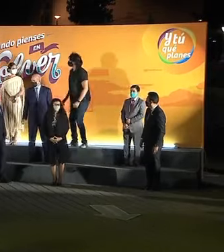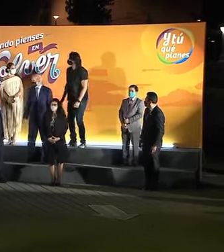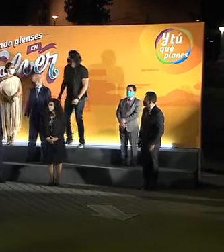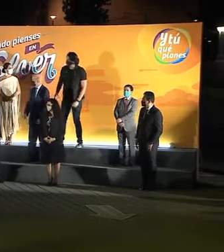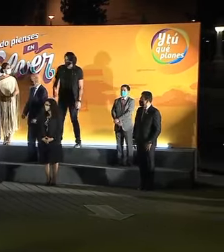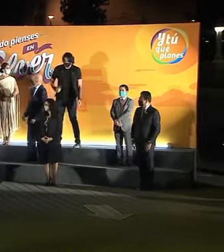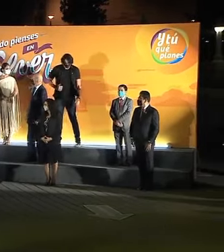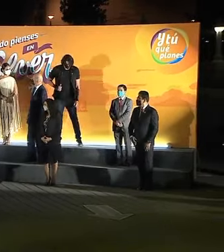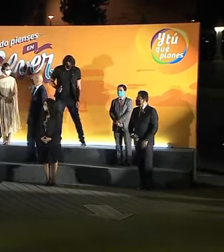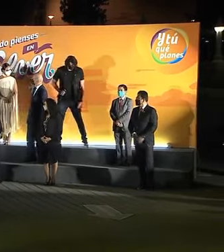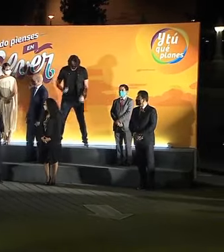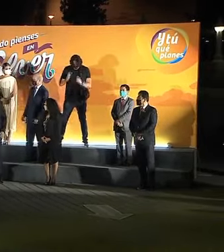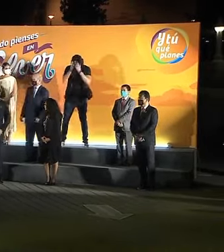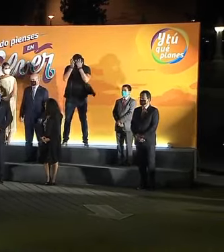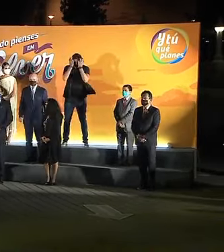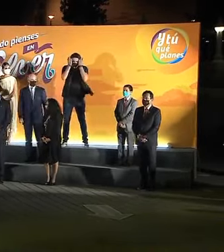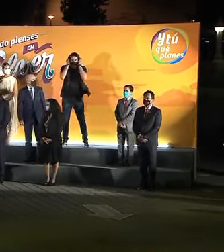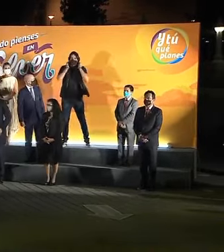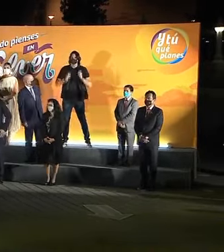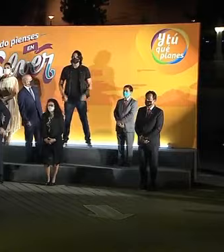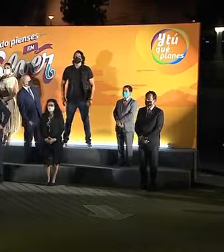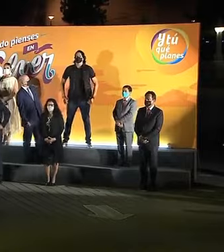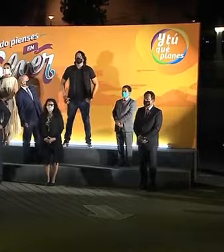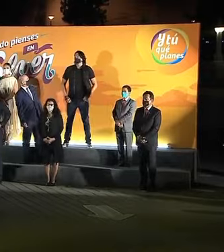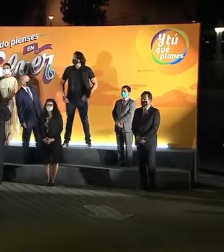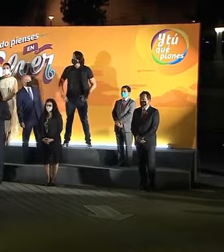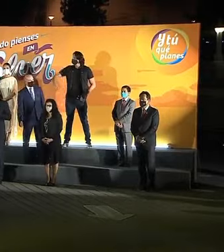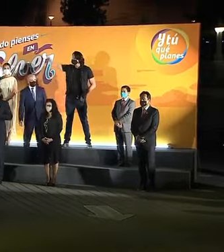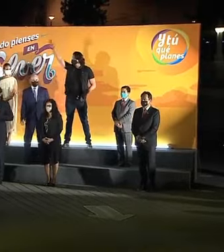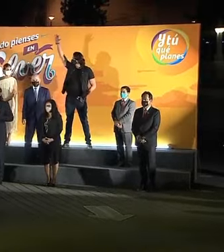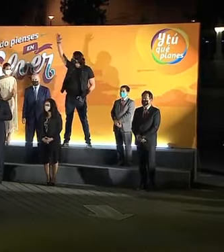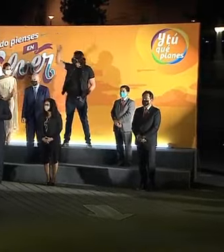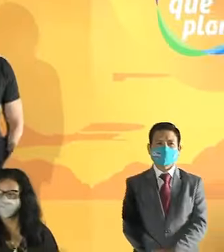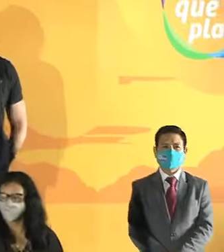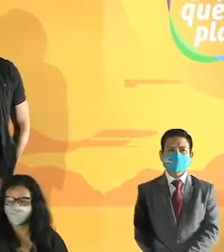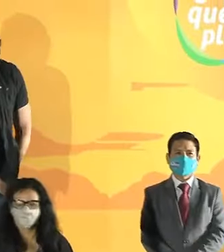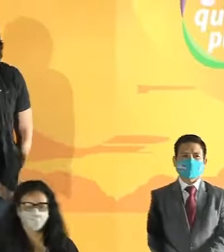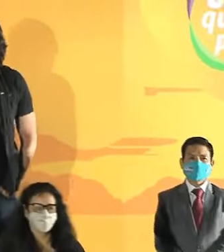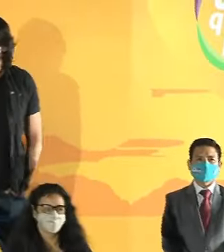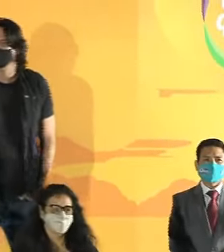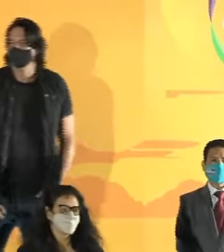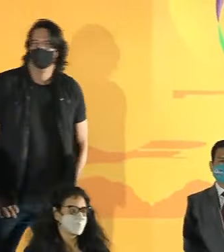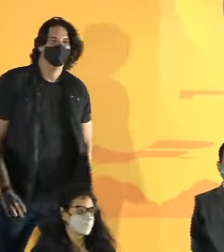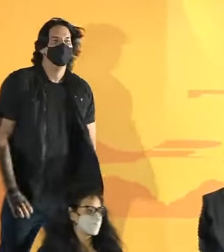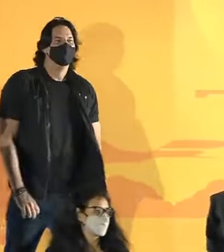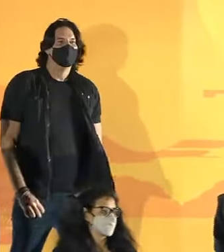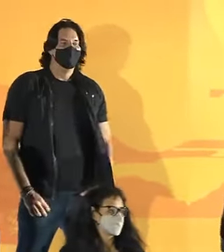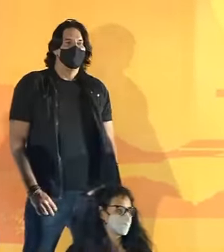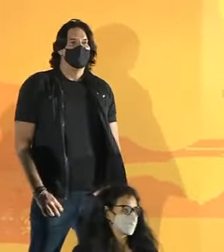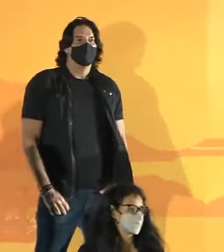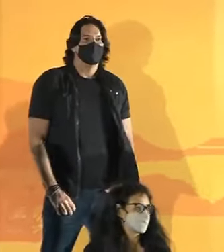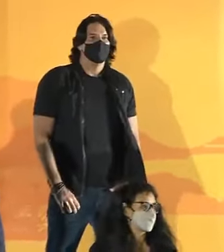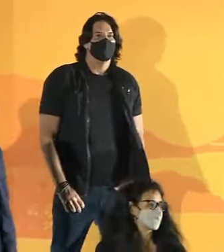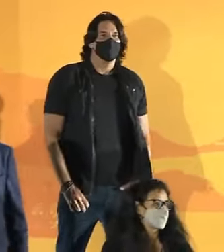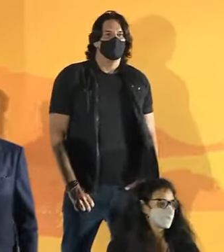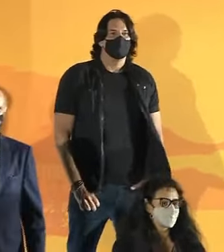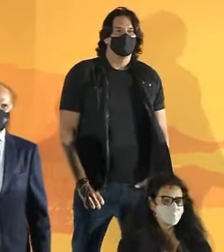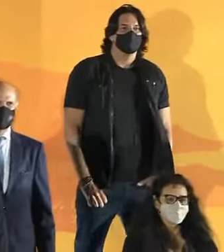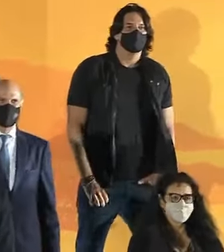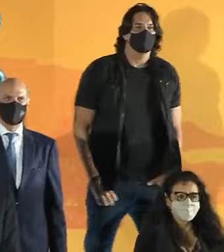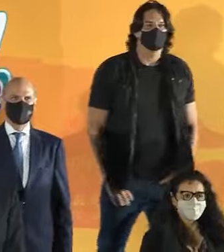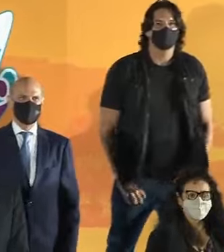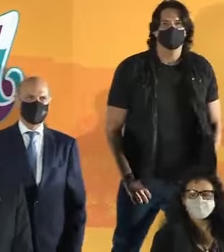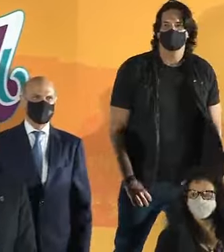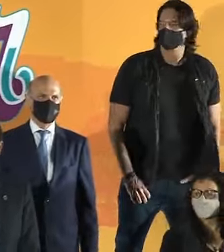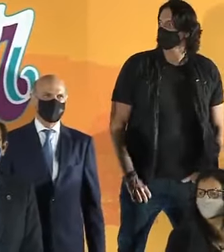Renata Flores y Guillermo Businger. Algunos de ellos acompañan a nuestras autoridades en esta